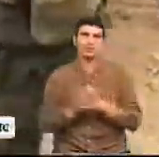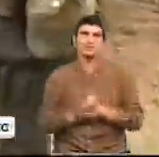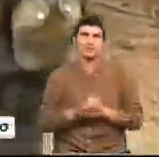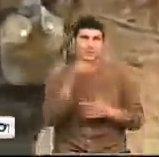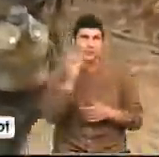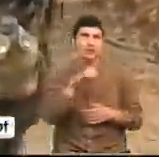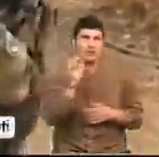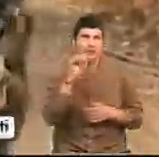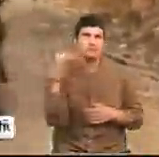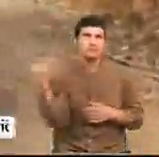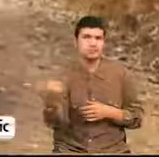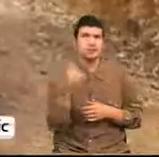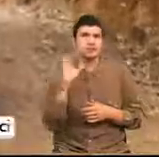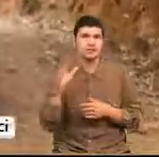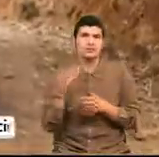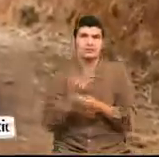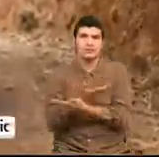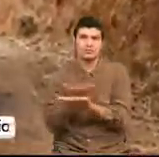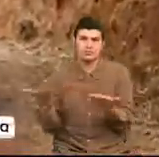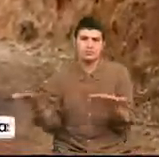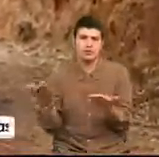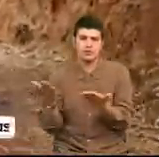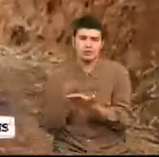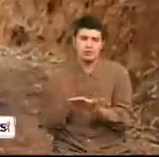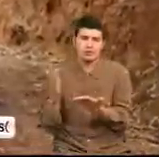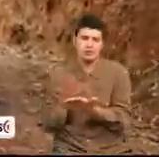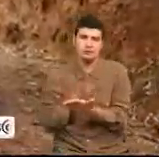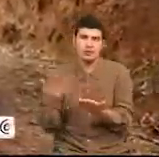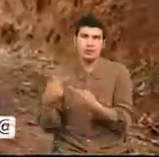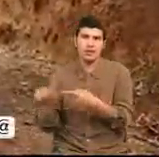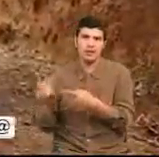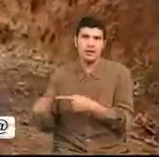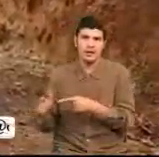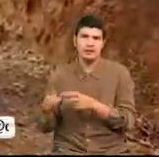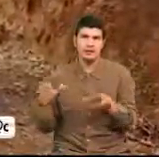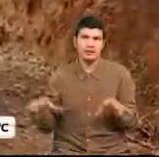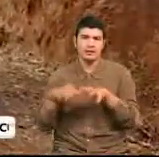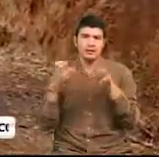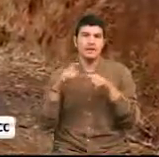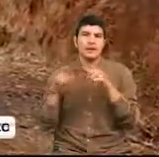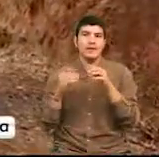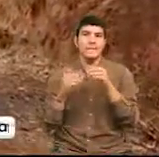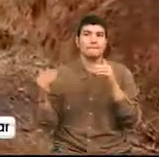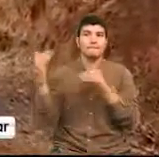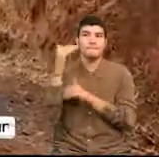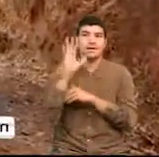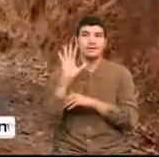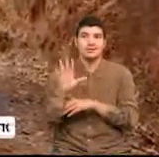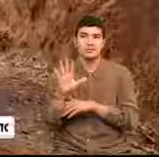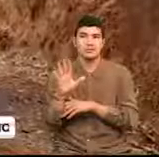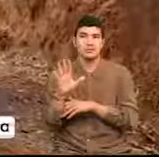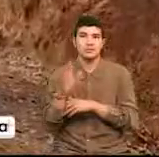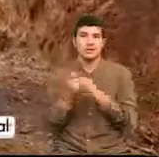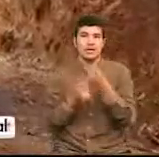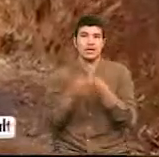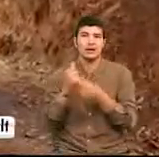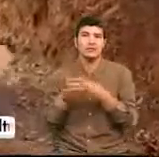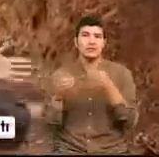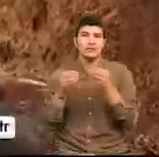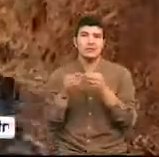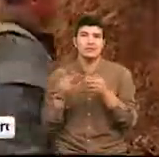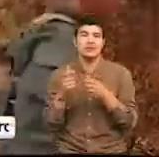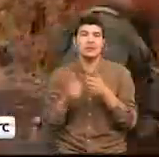Ellos tienen su portafolio delictivo, es un poco grande, pero uno de los mayores negocios que tienen